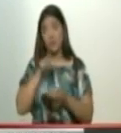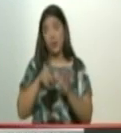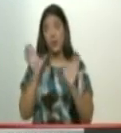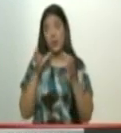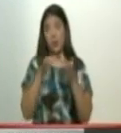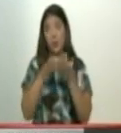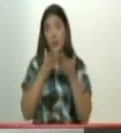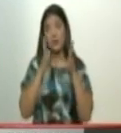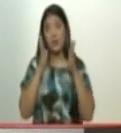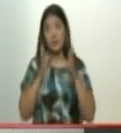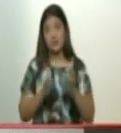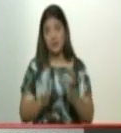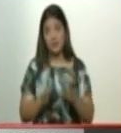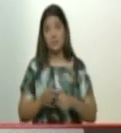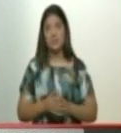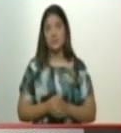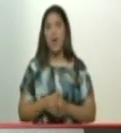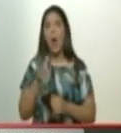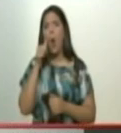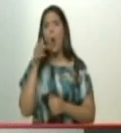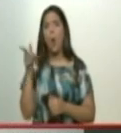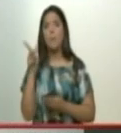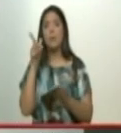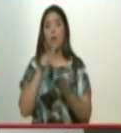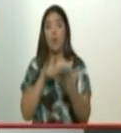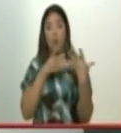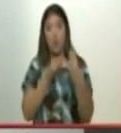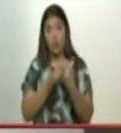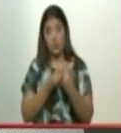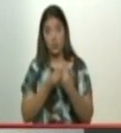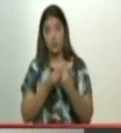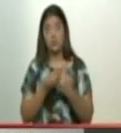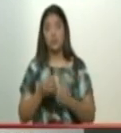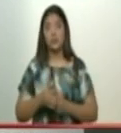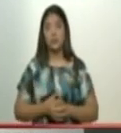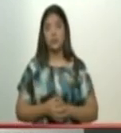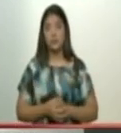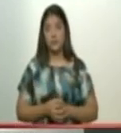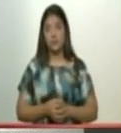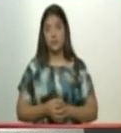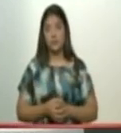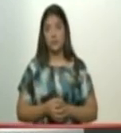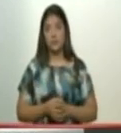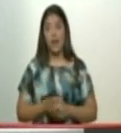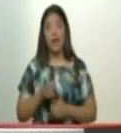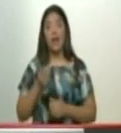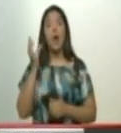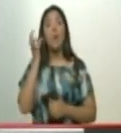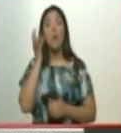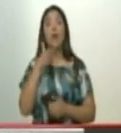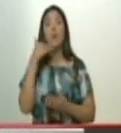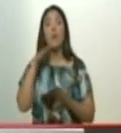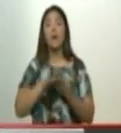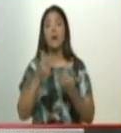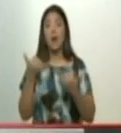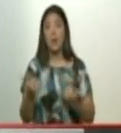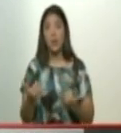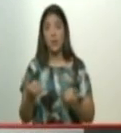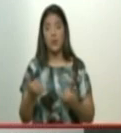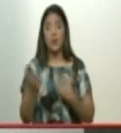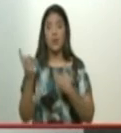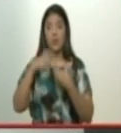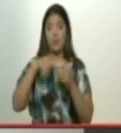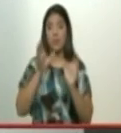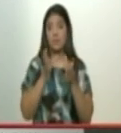estudiantil y él participaba junto a ella, y la Oxisa hoy era como miembro